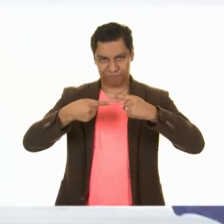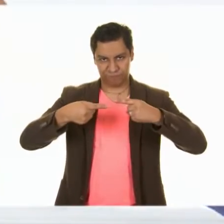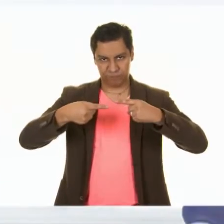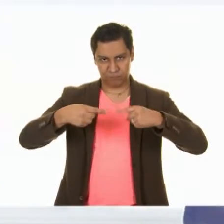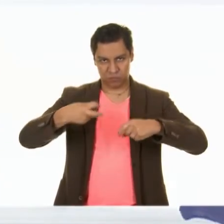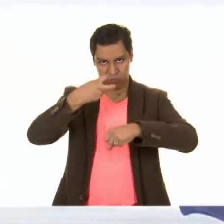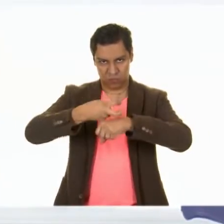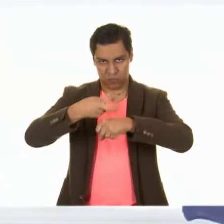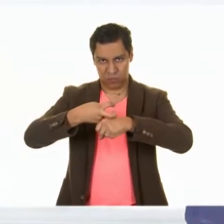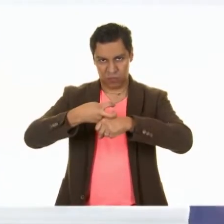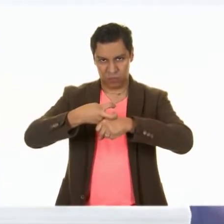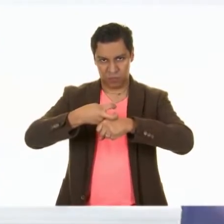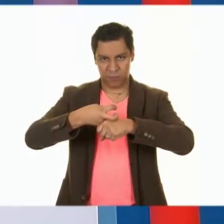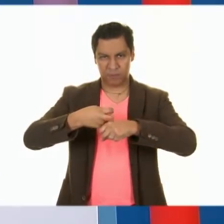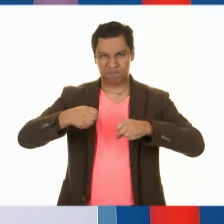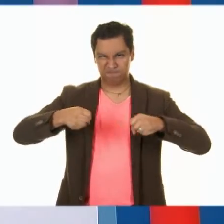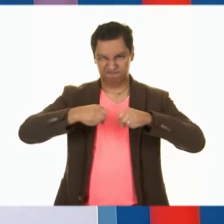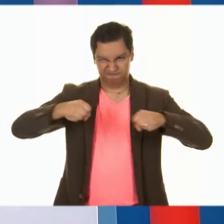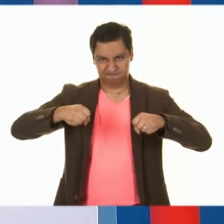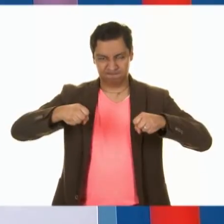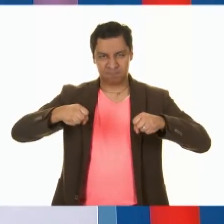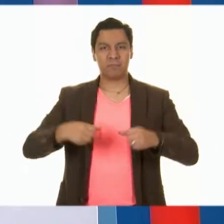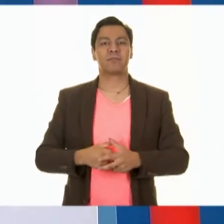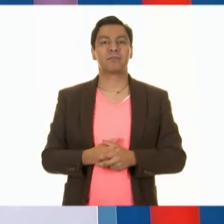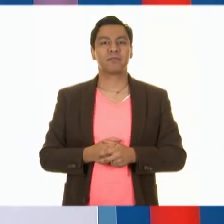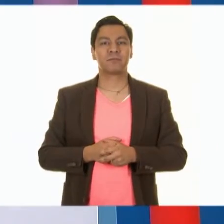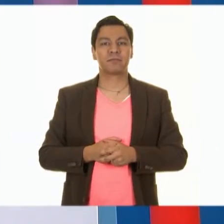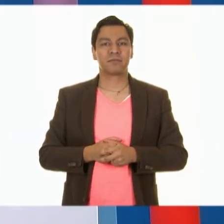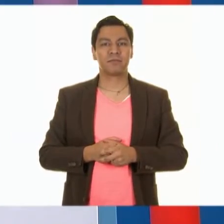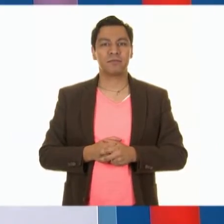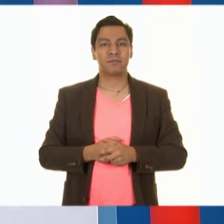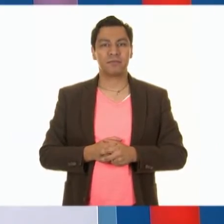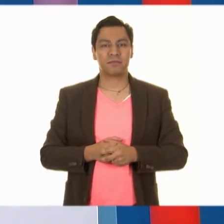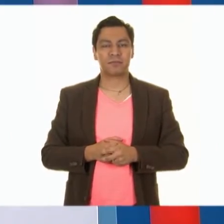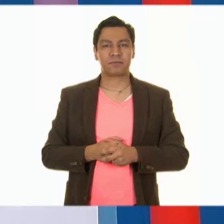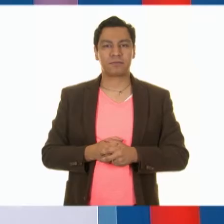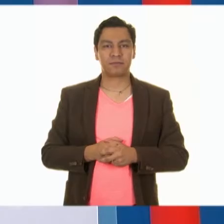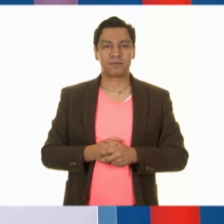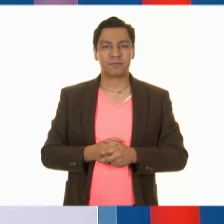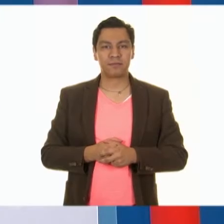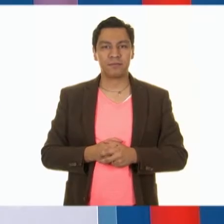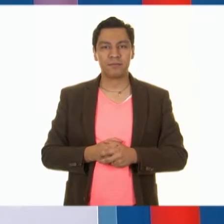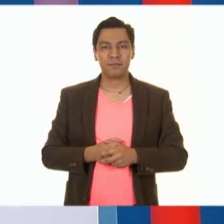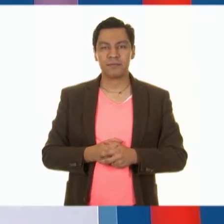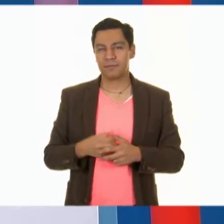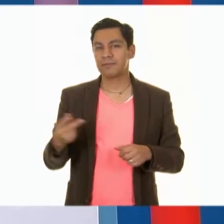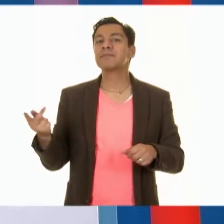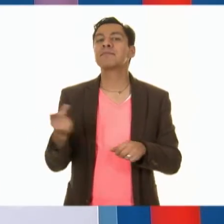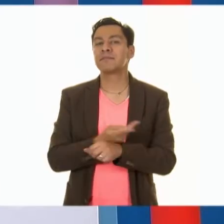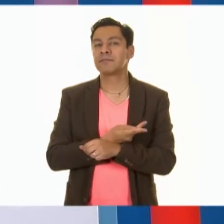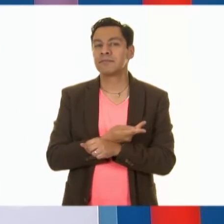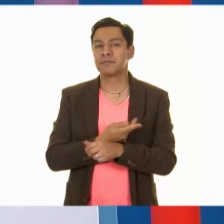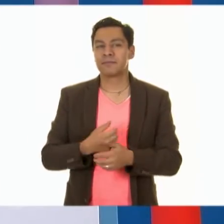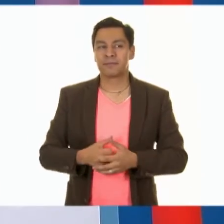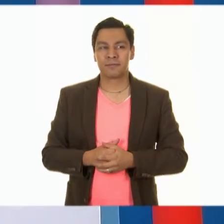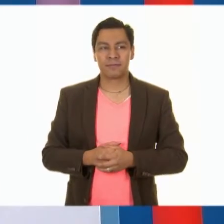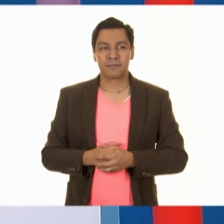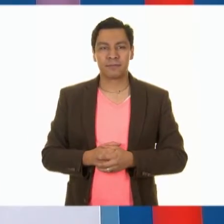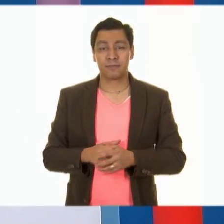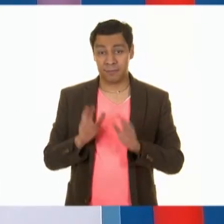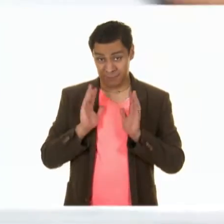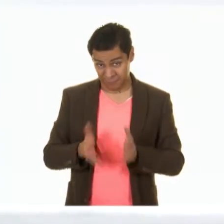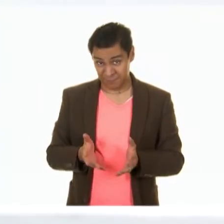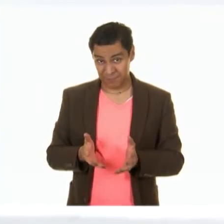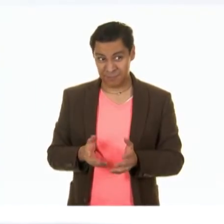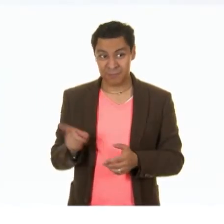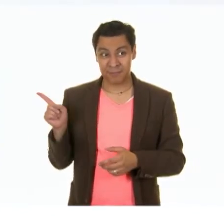muy tenso. Tú me dices cuando ya lo tengas para que yo lo suelte y vean ahí en casa qué es lo que sucede. Y muy bien, maestra. Y listo.